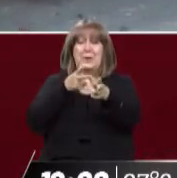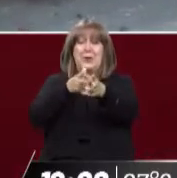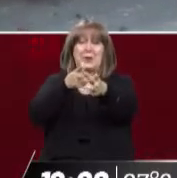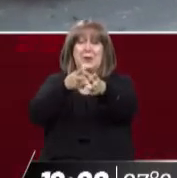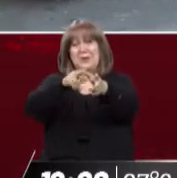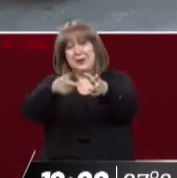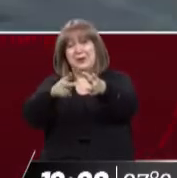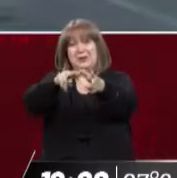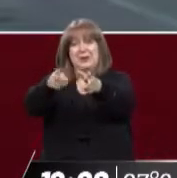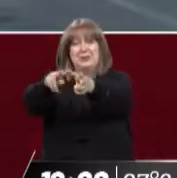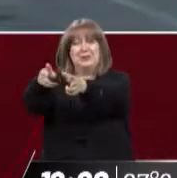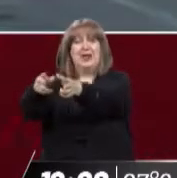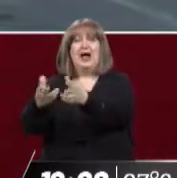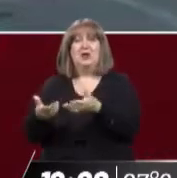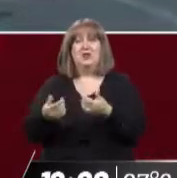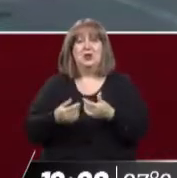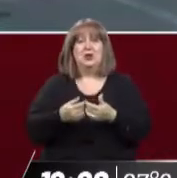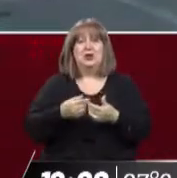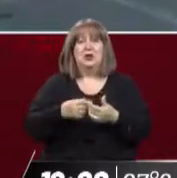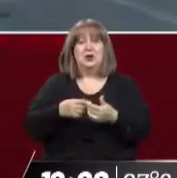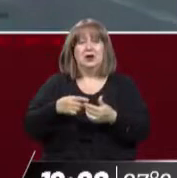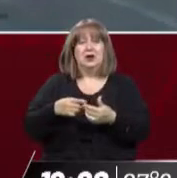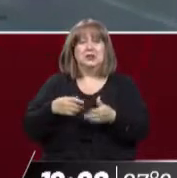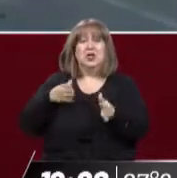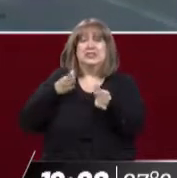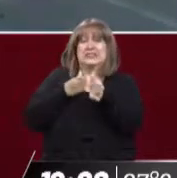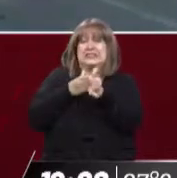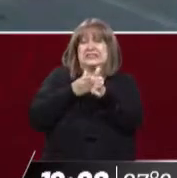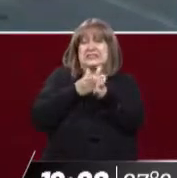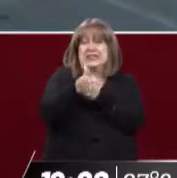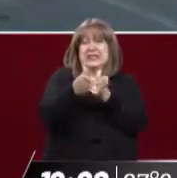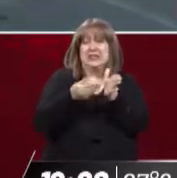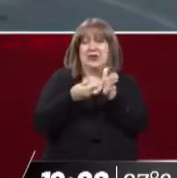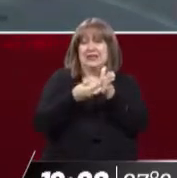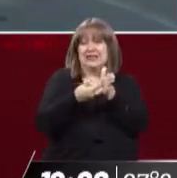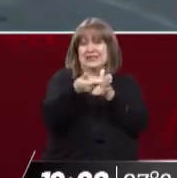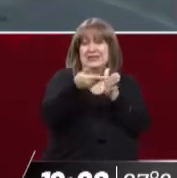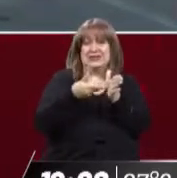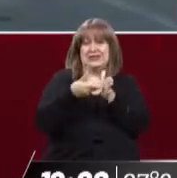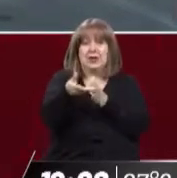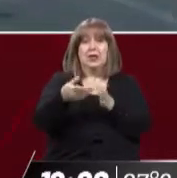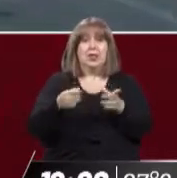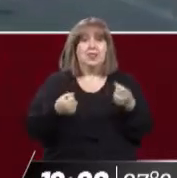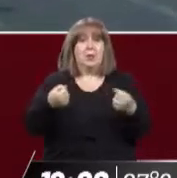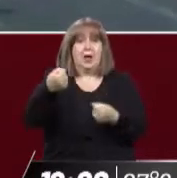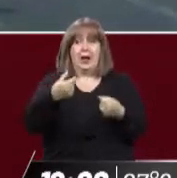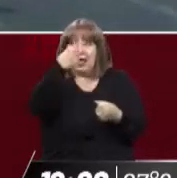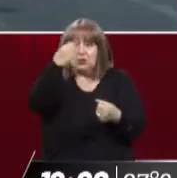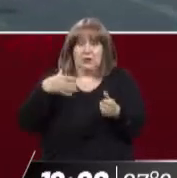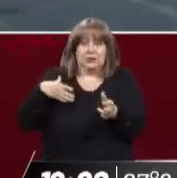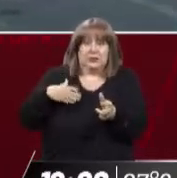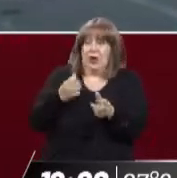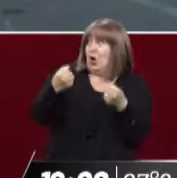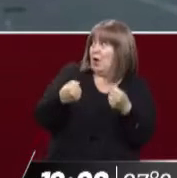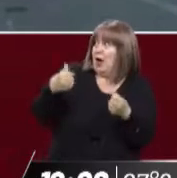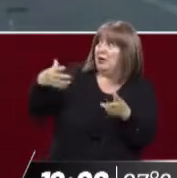calle. Y claro, mirá cómo lo raspa todo en el costado. Qué miedo. Y la verdad que podría haber sido mucho peor. Y con la desesperación,